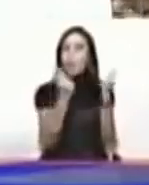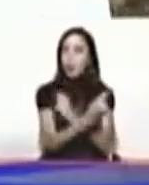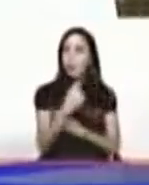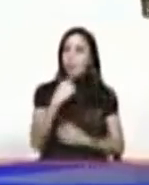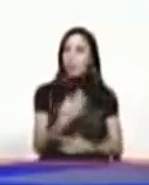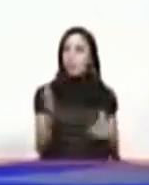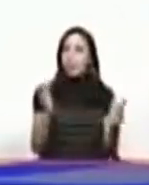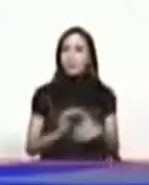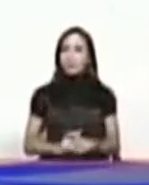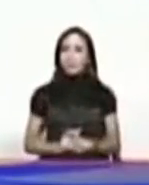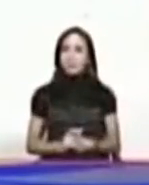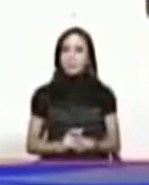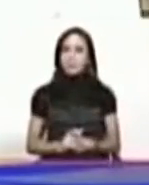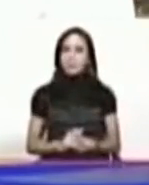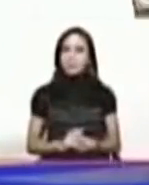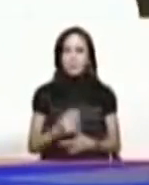Sin lugar a dudas.